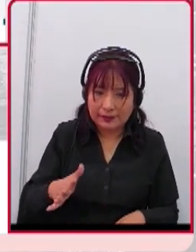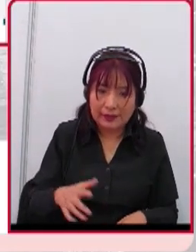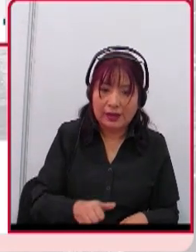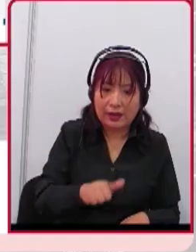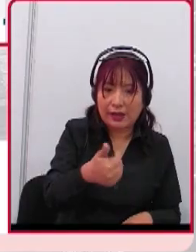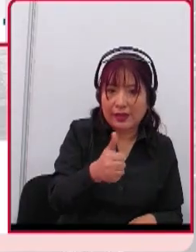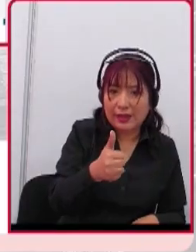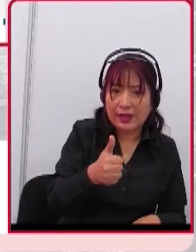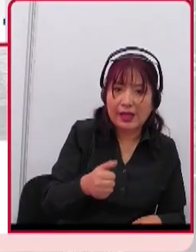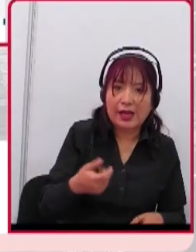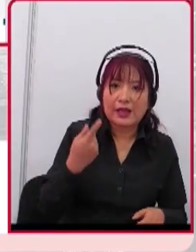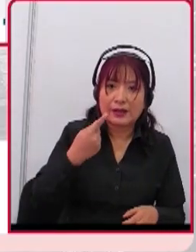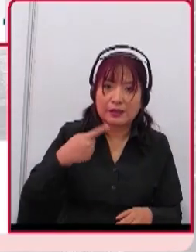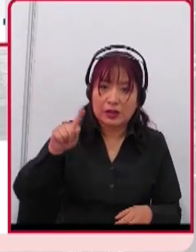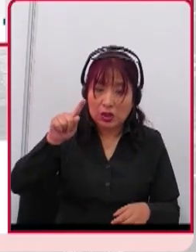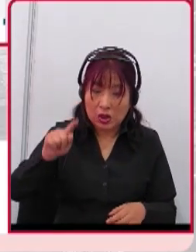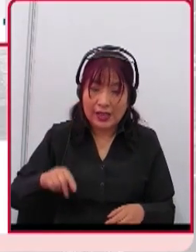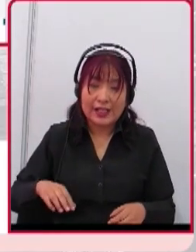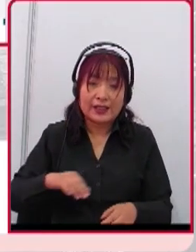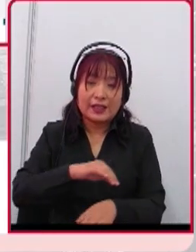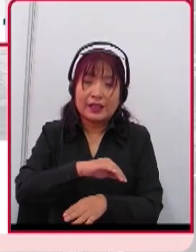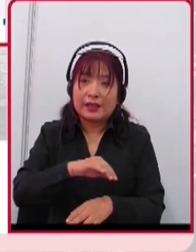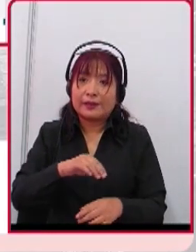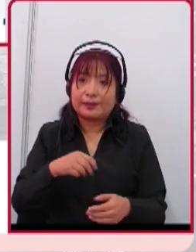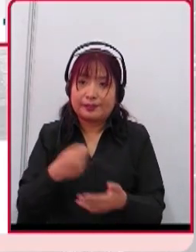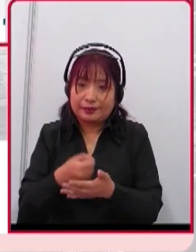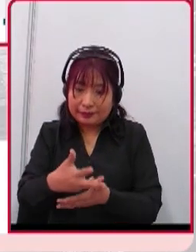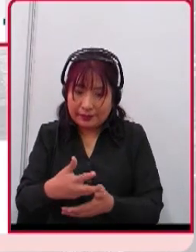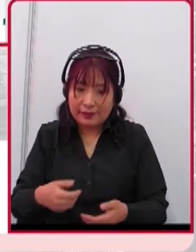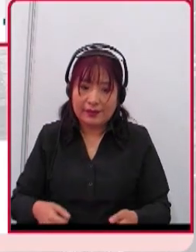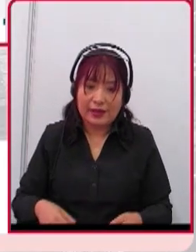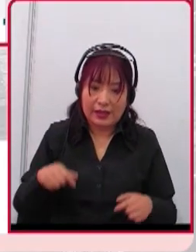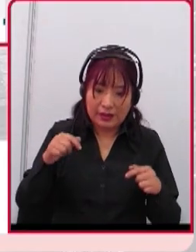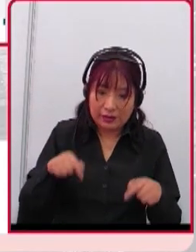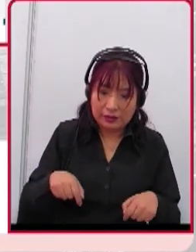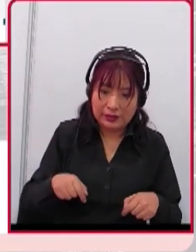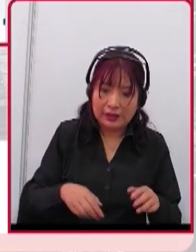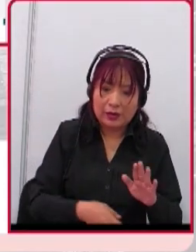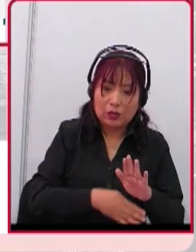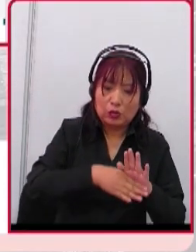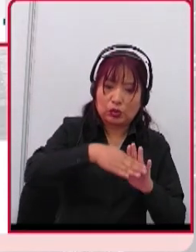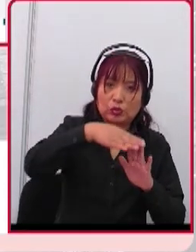en proyectos en cartera, va a tener un impacto significativo, un incremento de